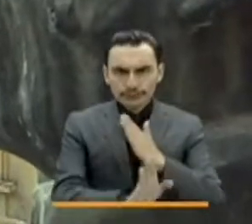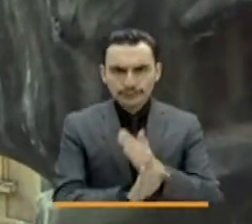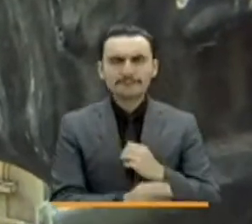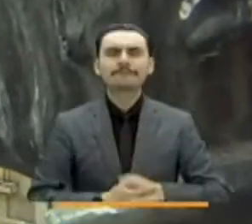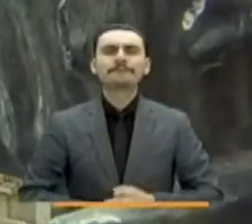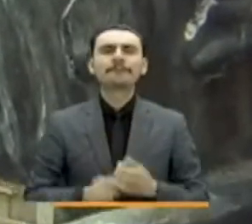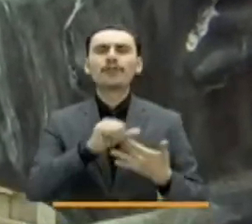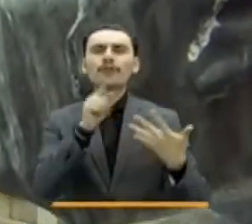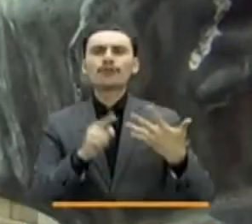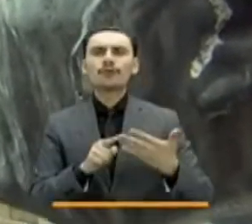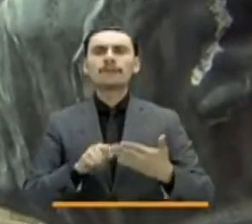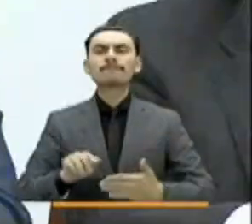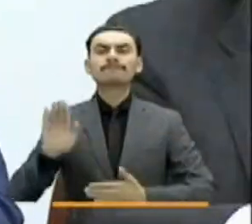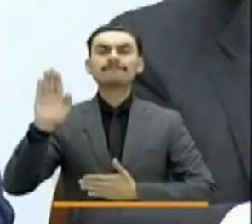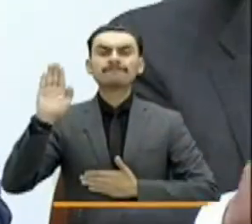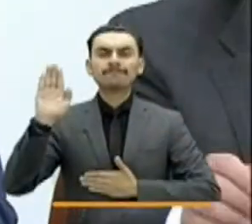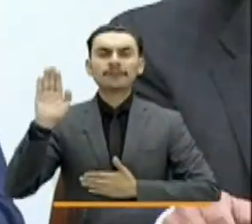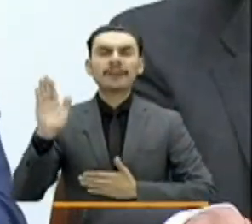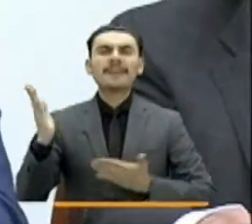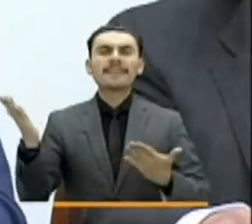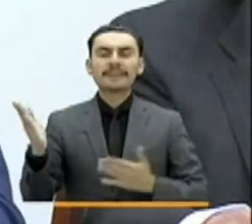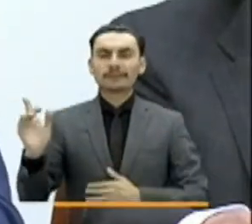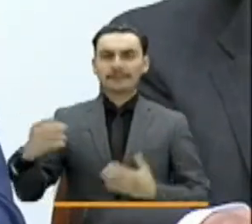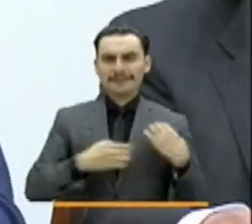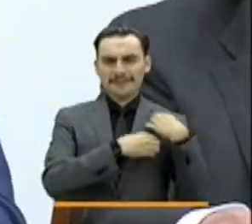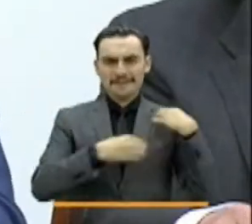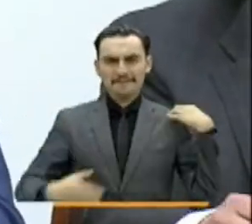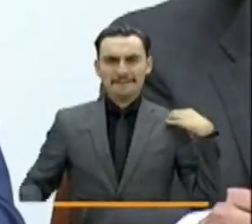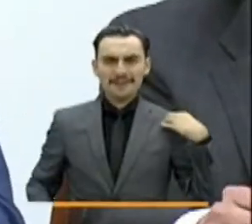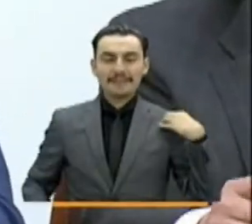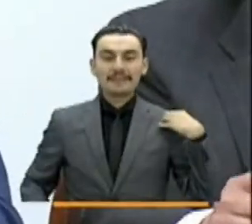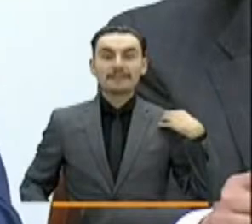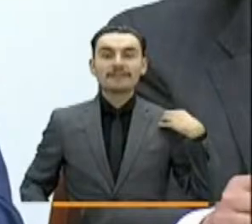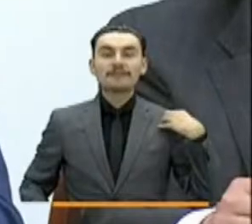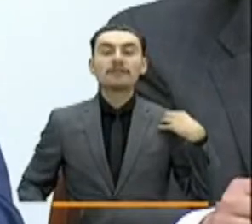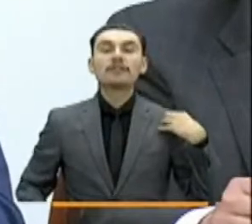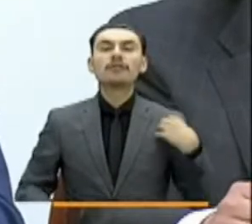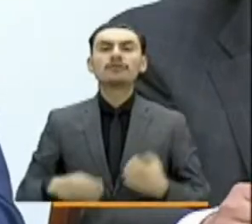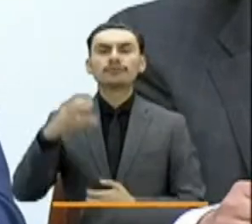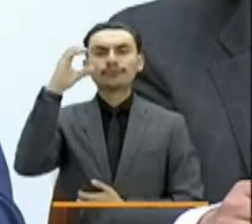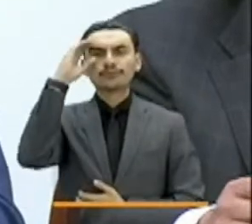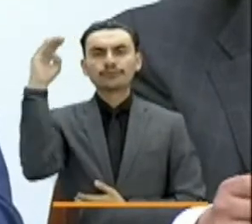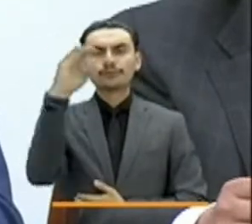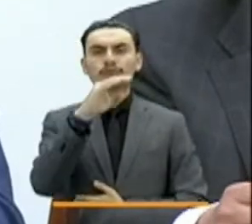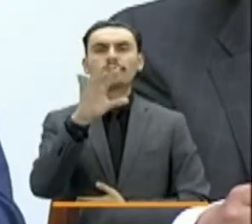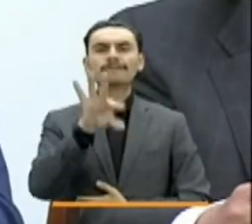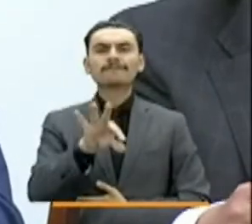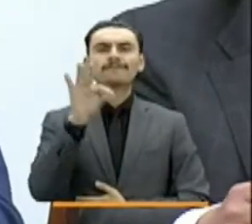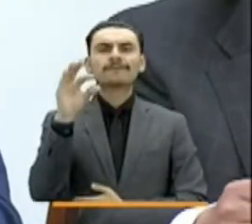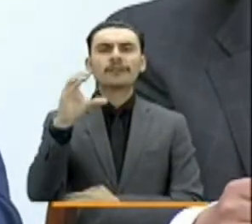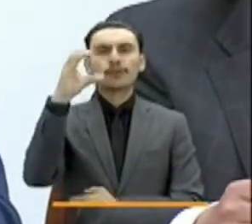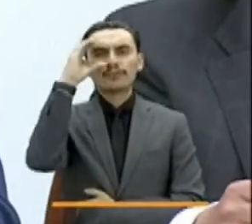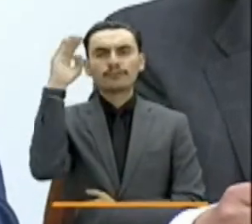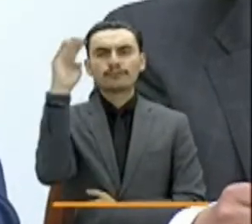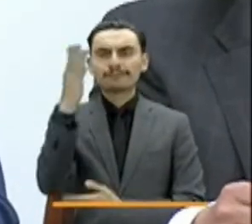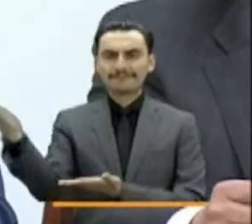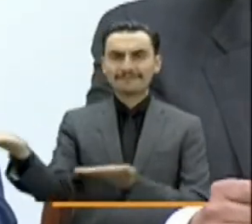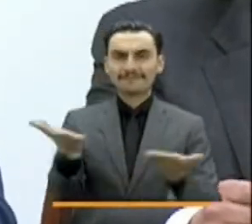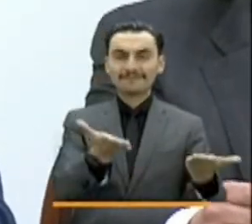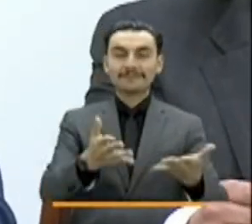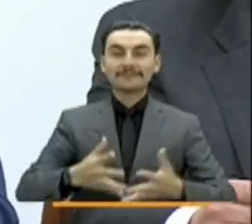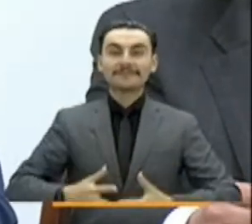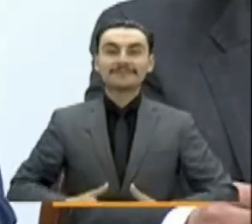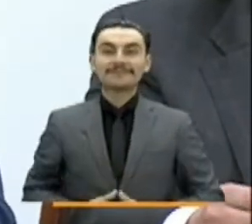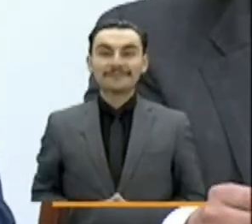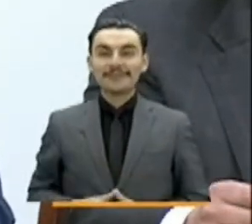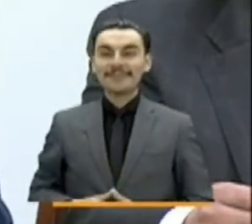toma de juramento al señor presidente de la República de Colombia, electo doctor Gustavo